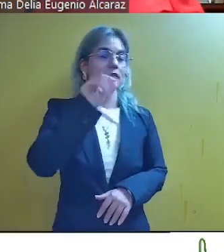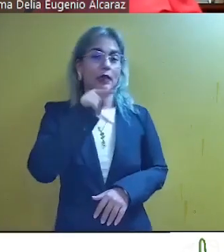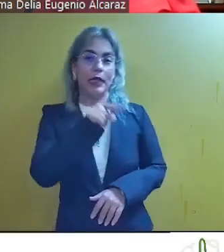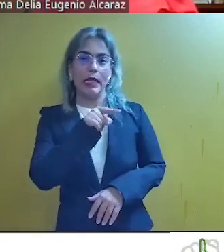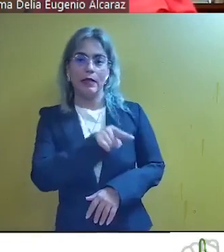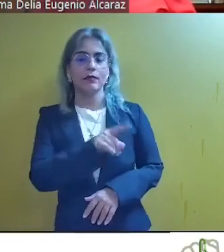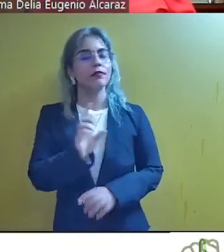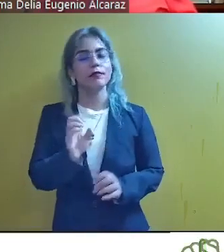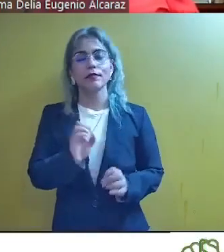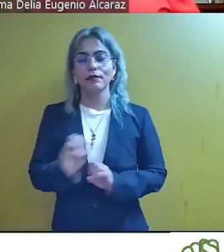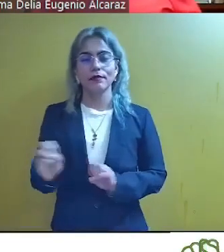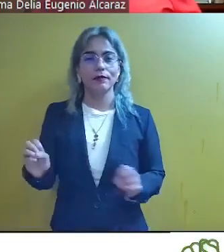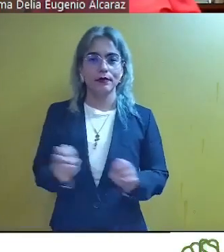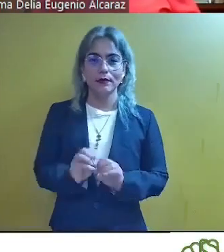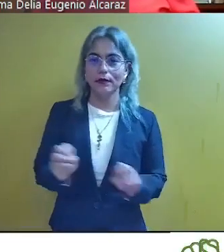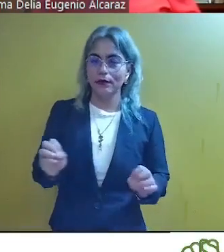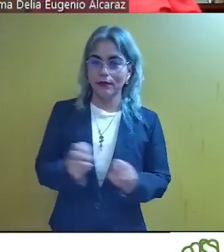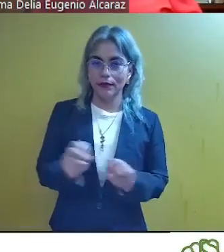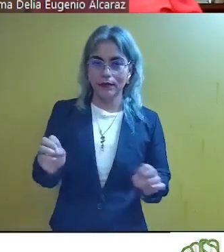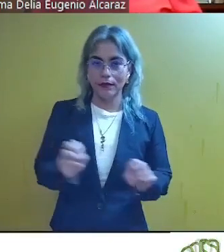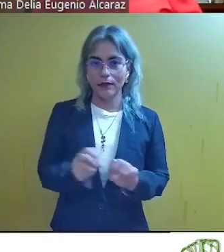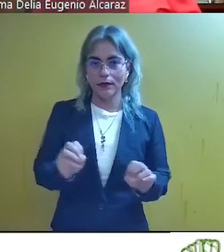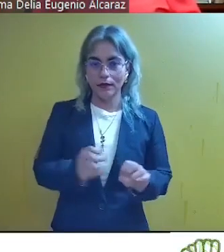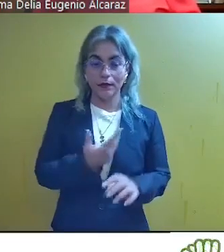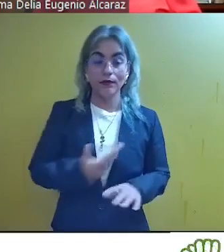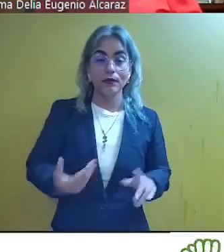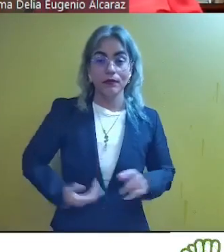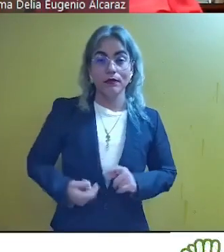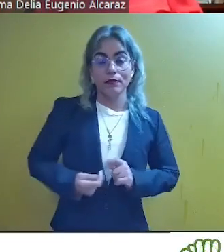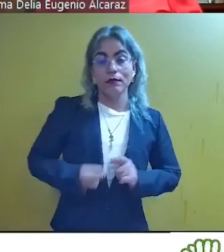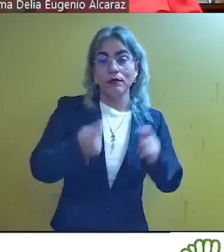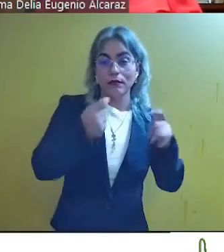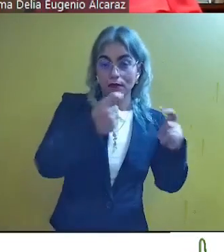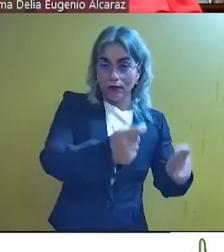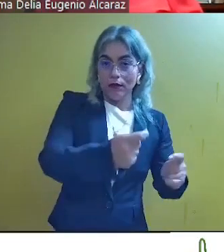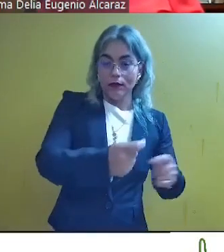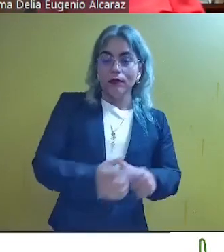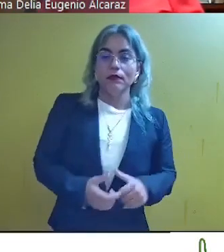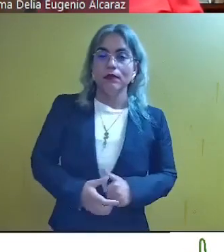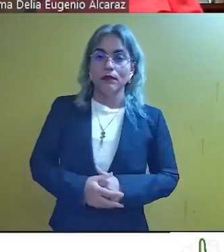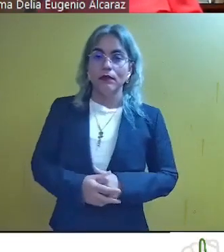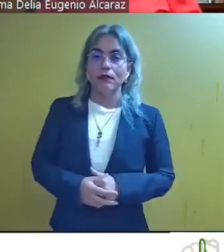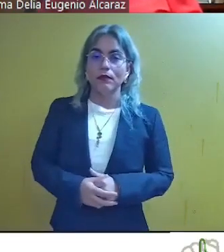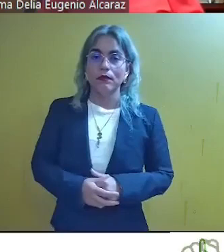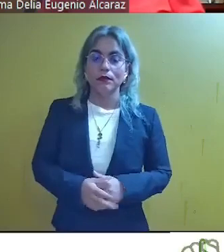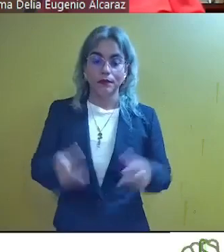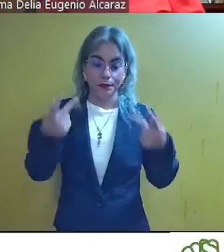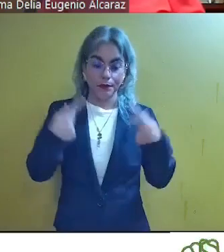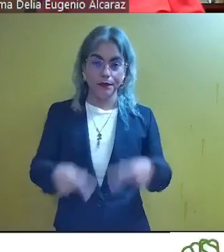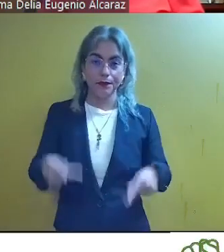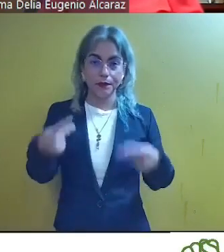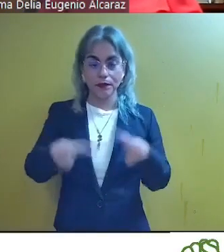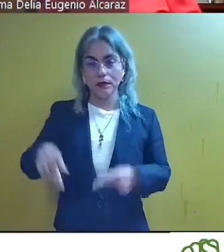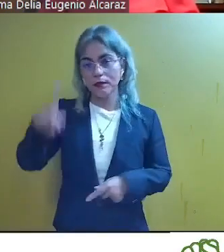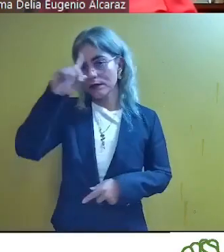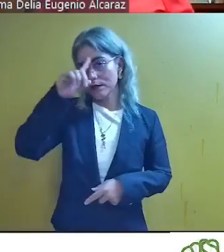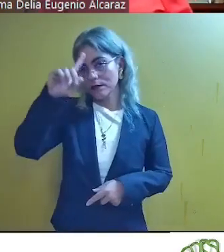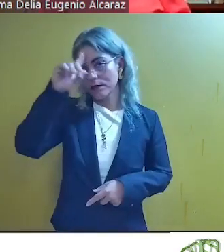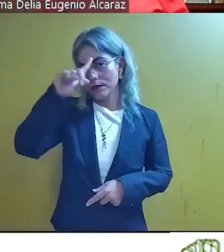2023 para el cargo de la presidencia, ello porque también están contempladas y o consideradas las personas consejeras